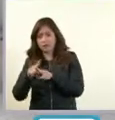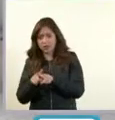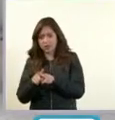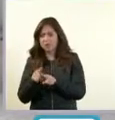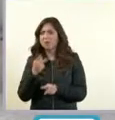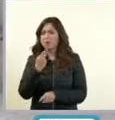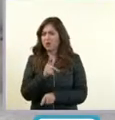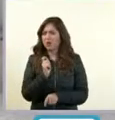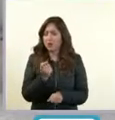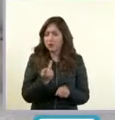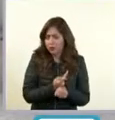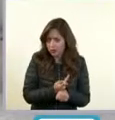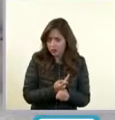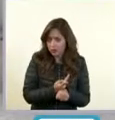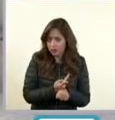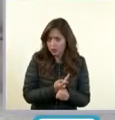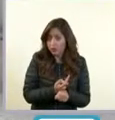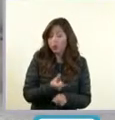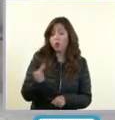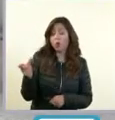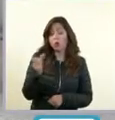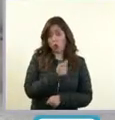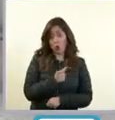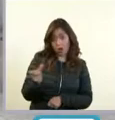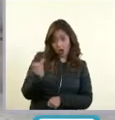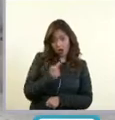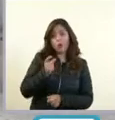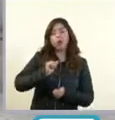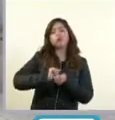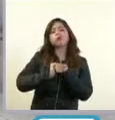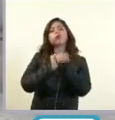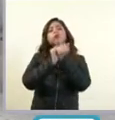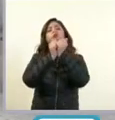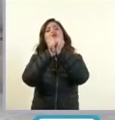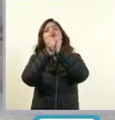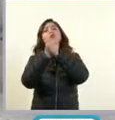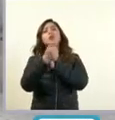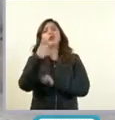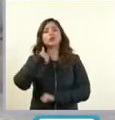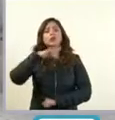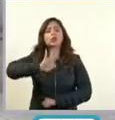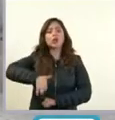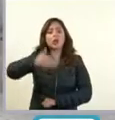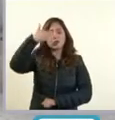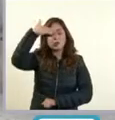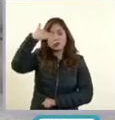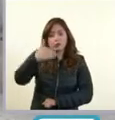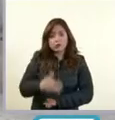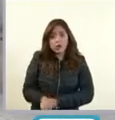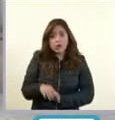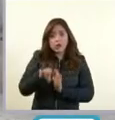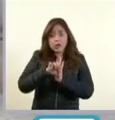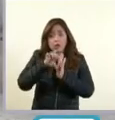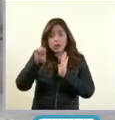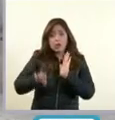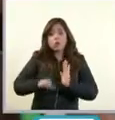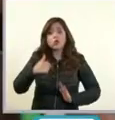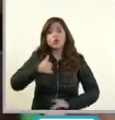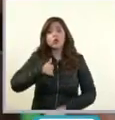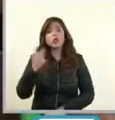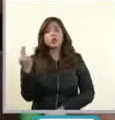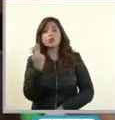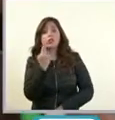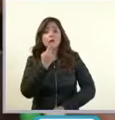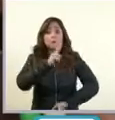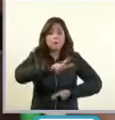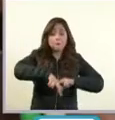lo que está pasando? Nosotros tenemos ya un adoctrinamiento, de tal manera que no concebimos cine sin palomitas, como lo